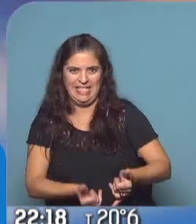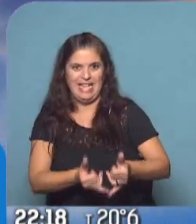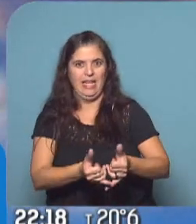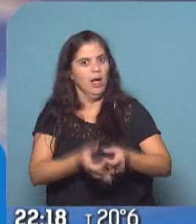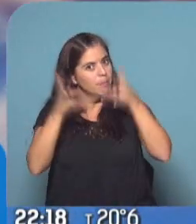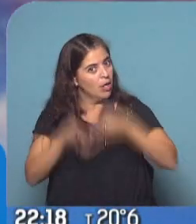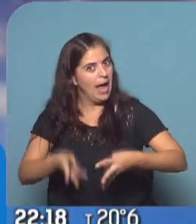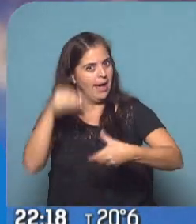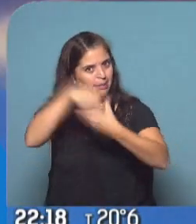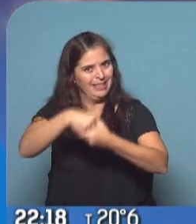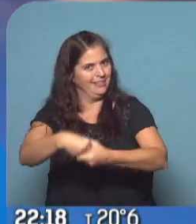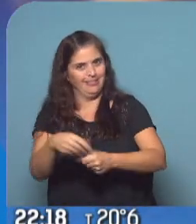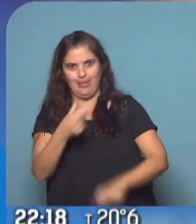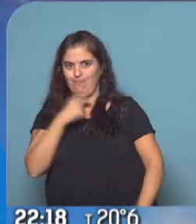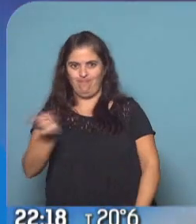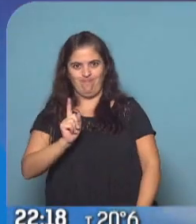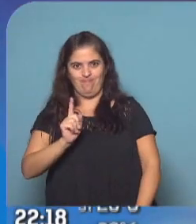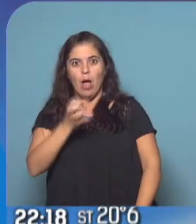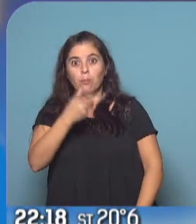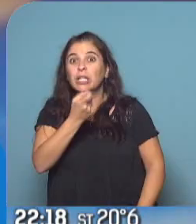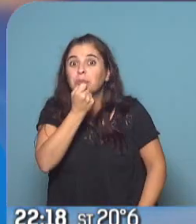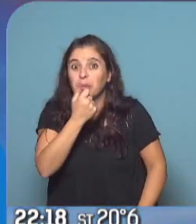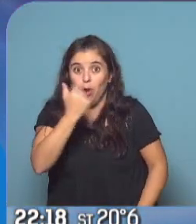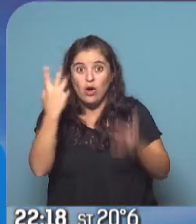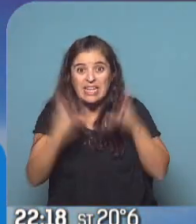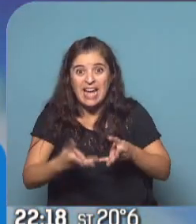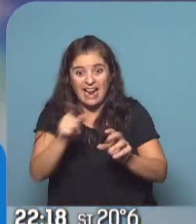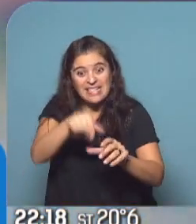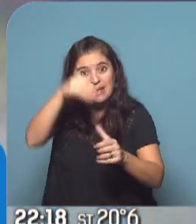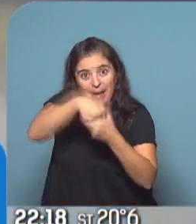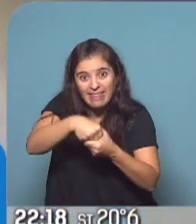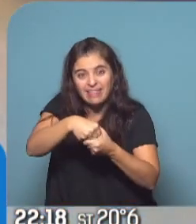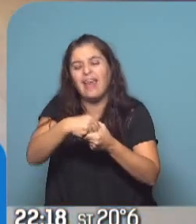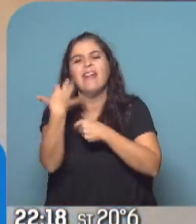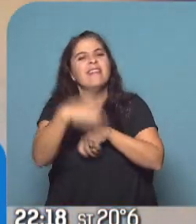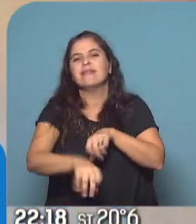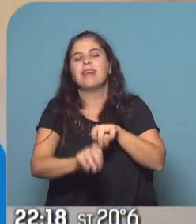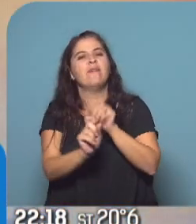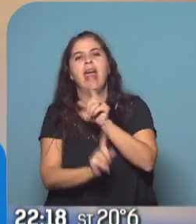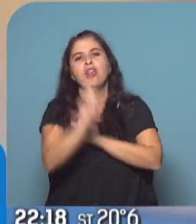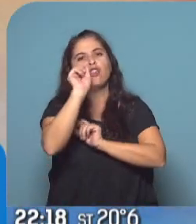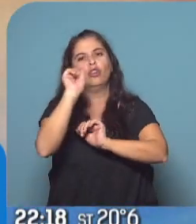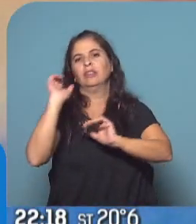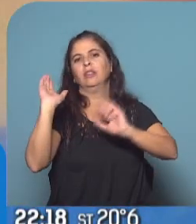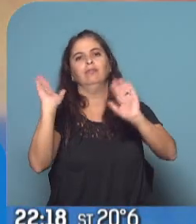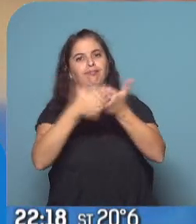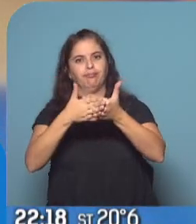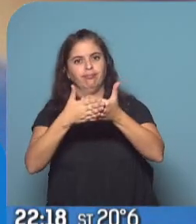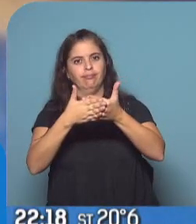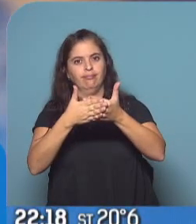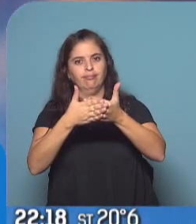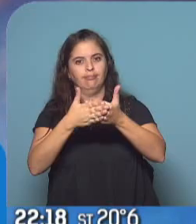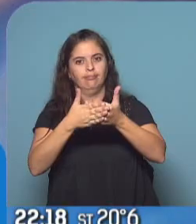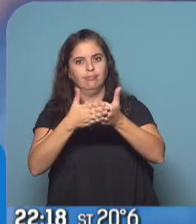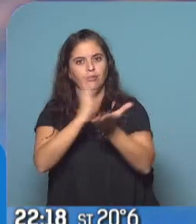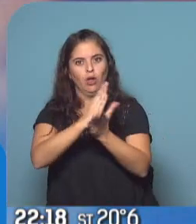todo su norte por los misiles del Hezbollah. Entonces me parece que es como jugar con un delgado hilo donde es apretar pero no